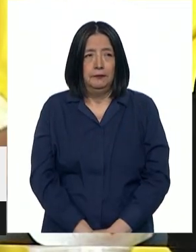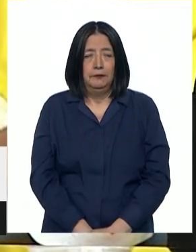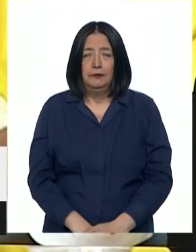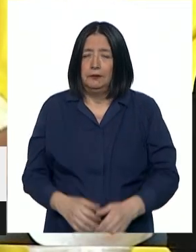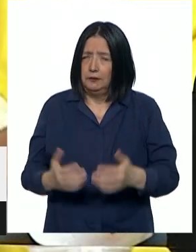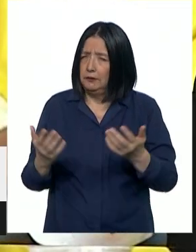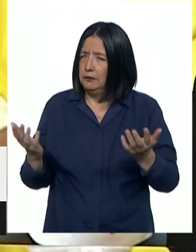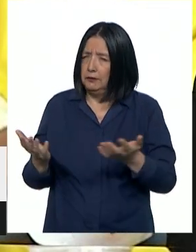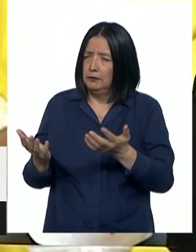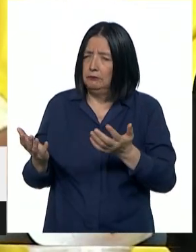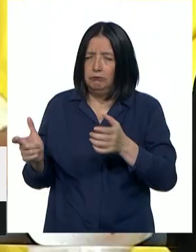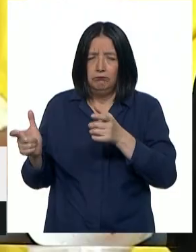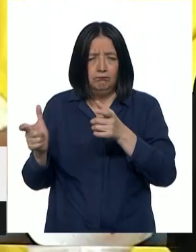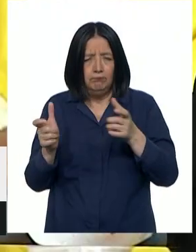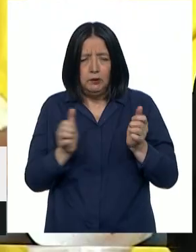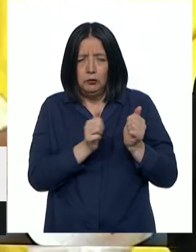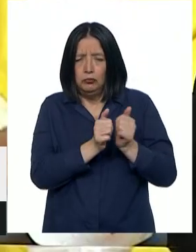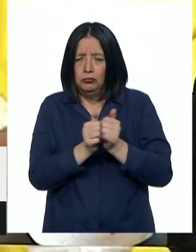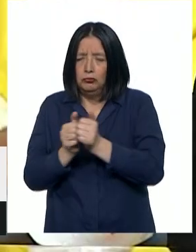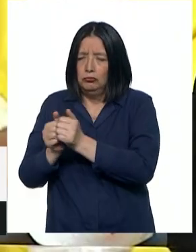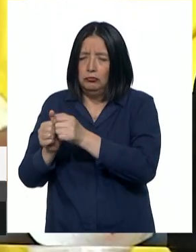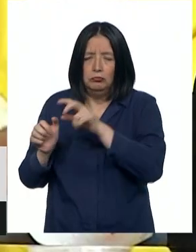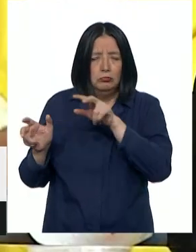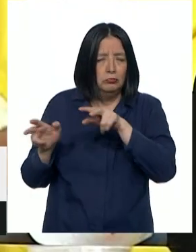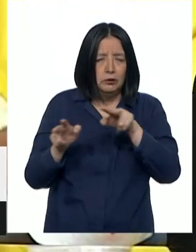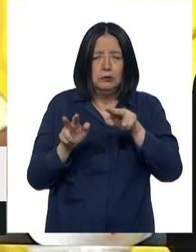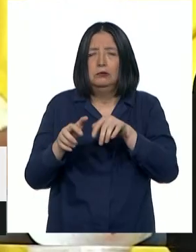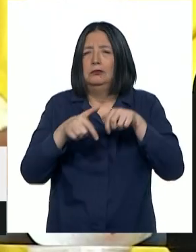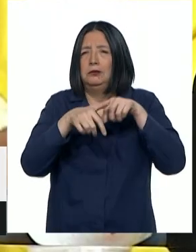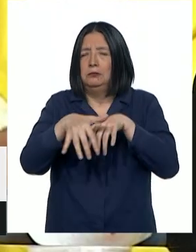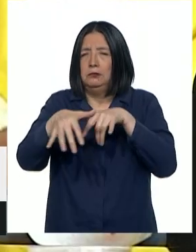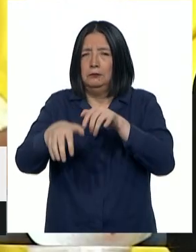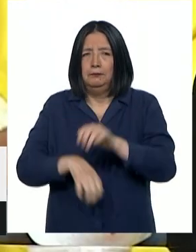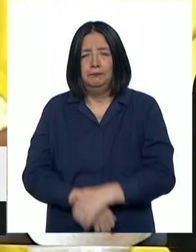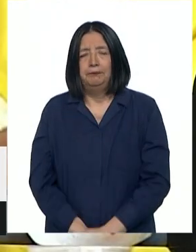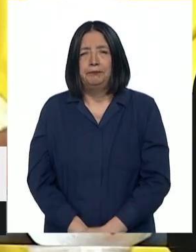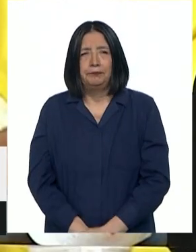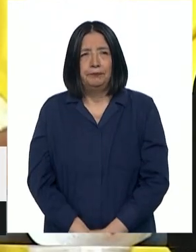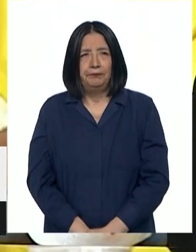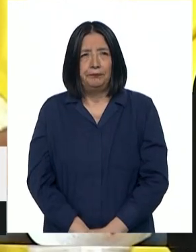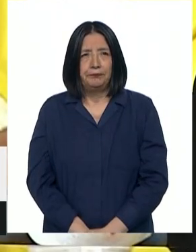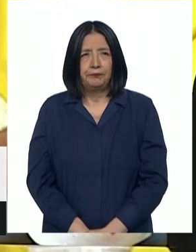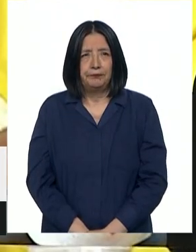a que estén acompañando durante la marcha,